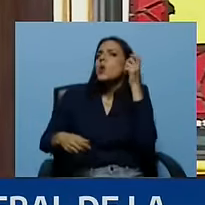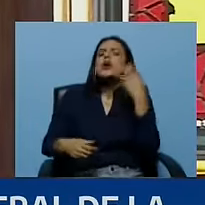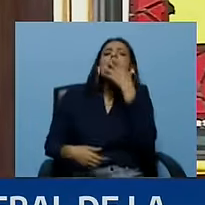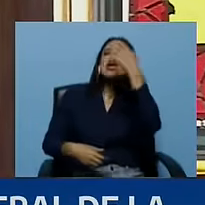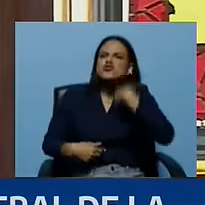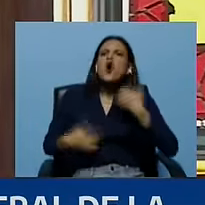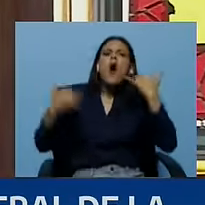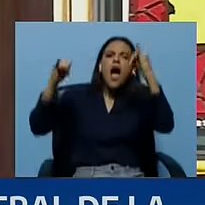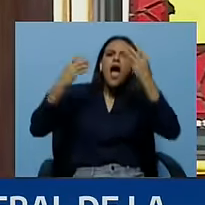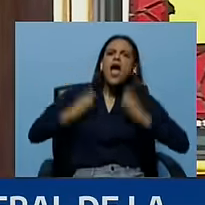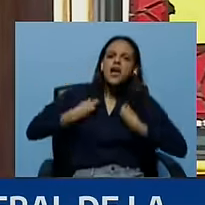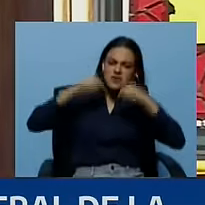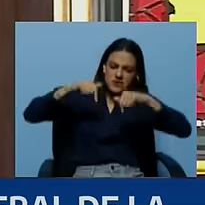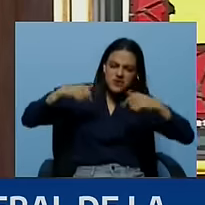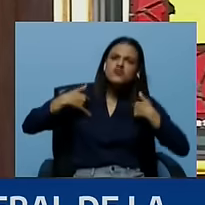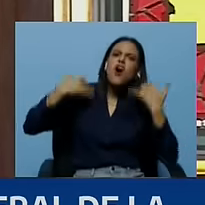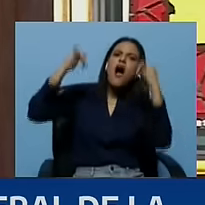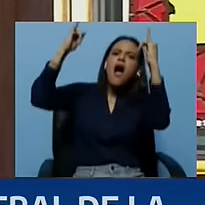estoy.